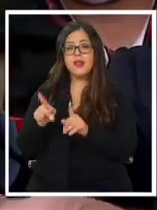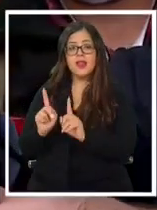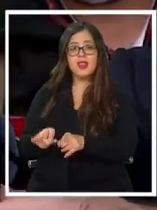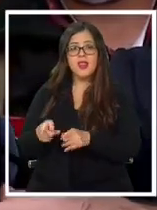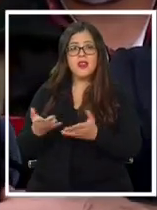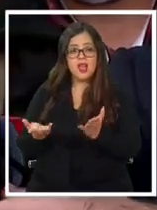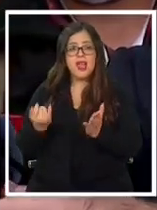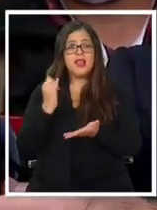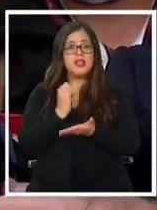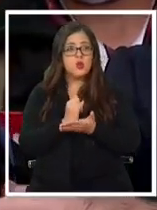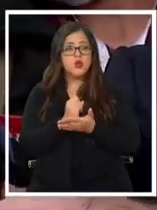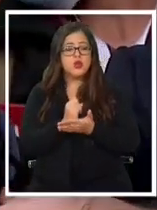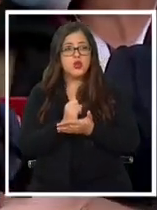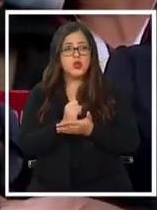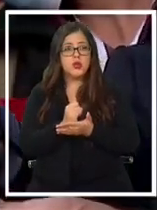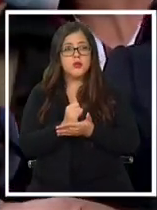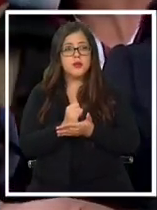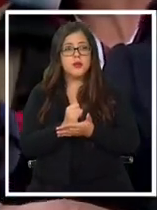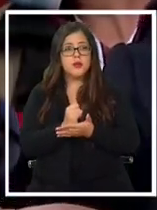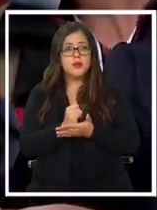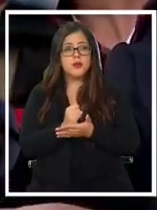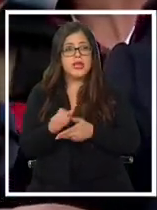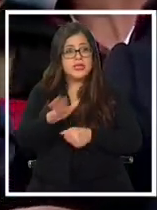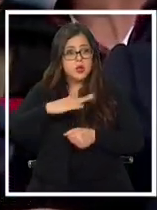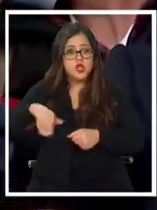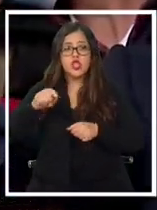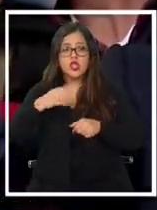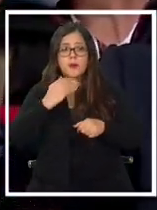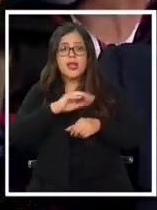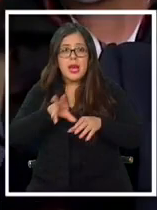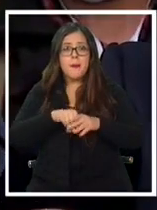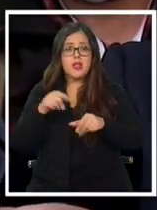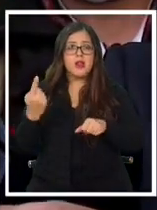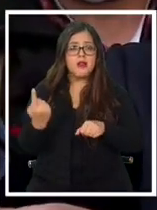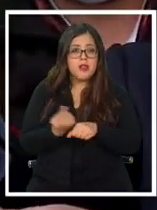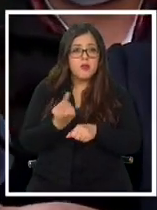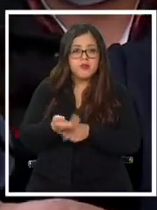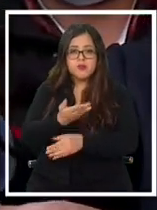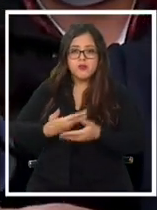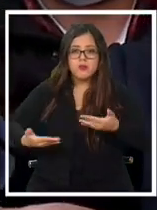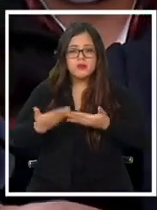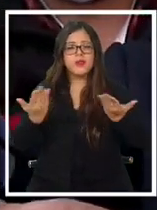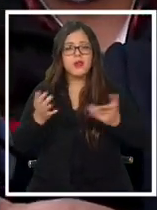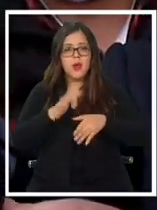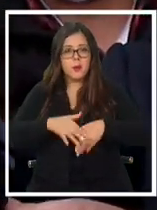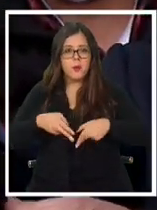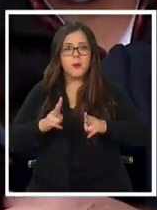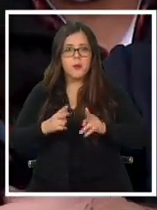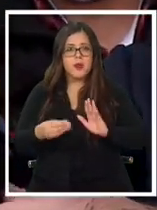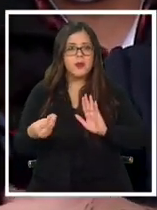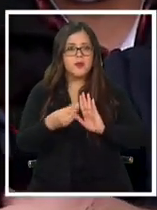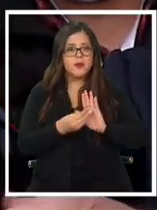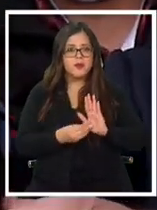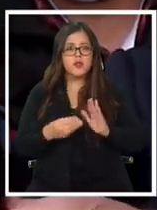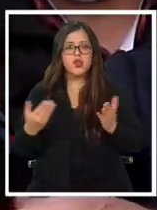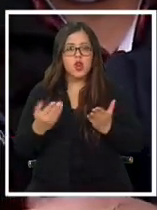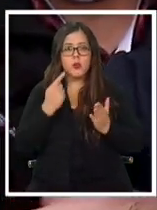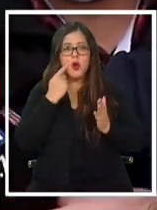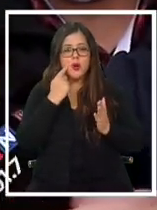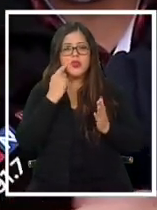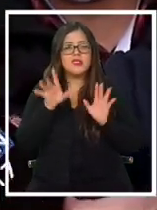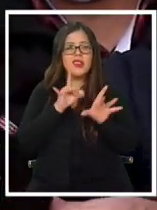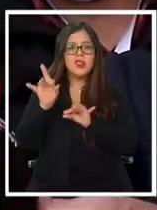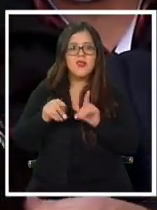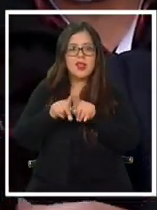existir una entidad, una instancia, y eso es parte de la discusión de las disposiciones transitorias, que permita establecer cómo se identifica